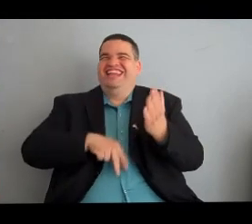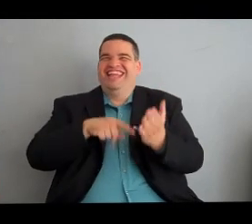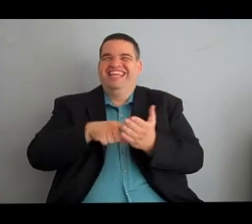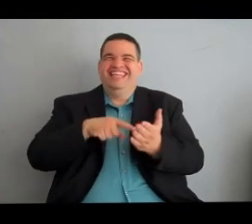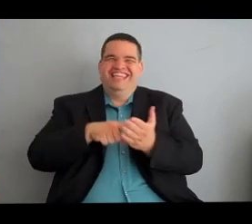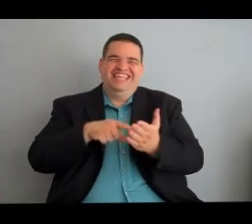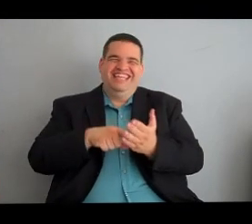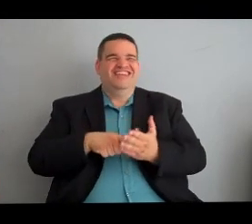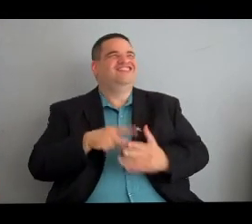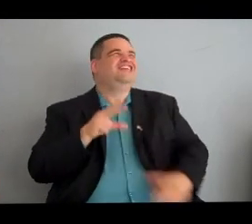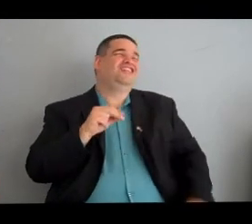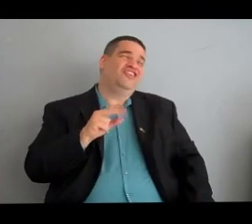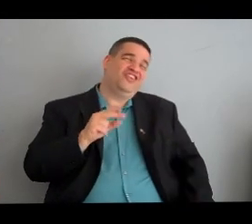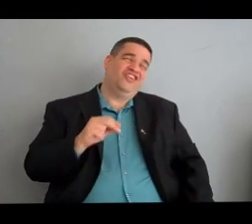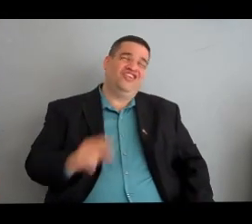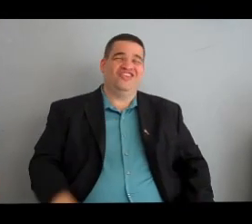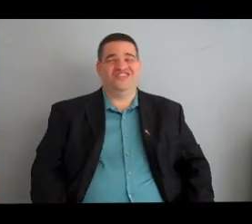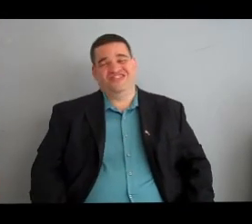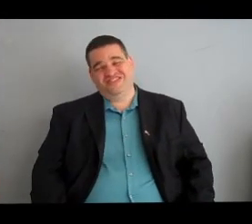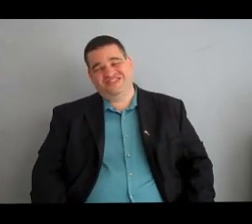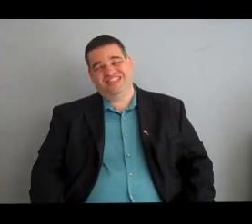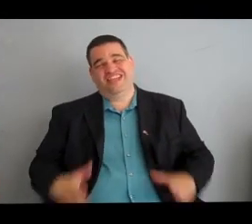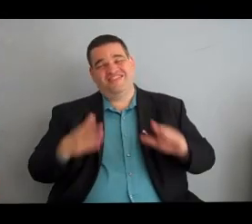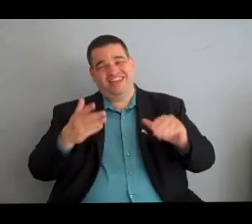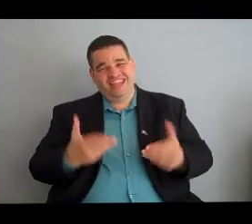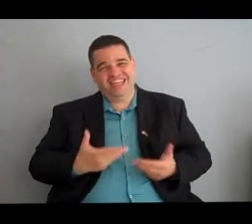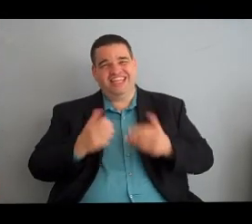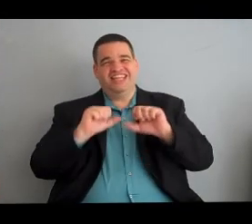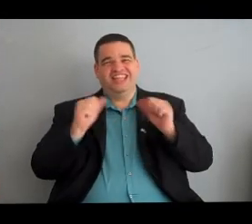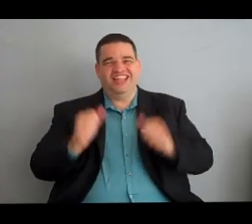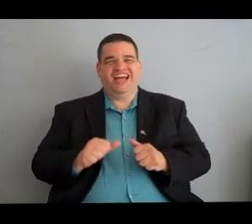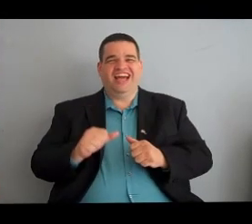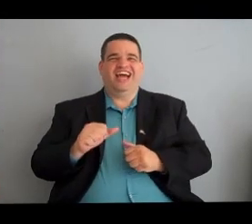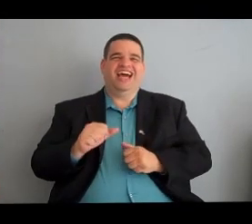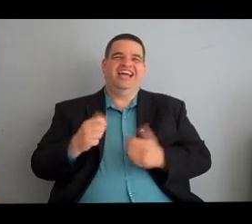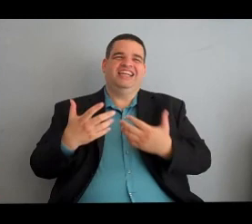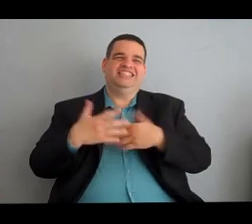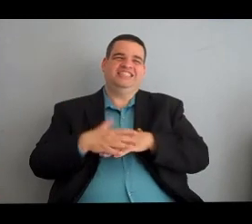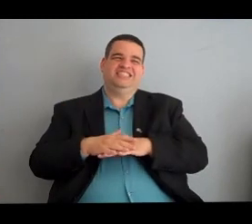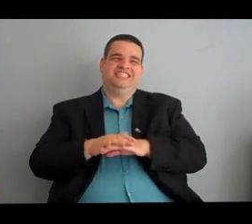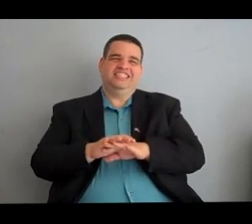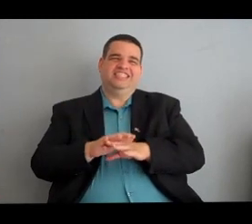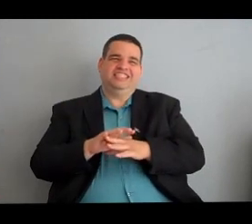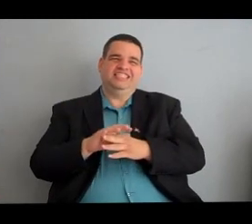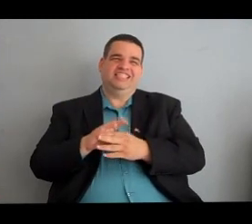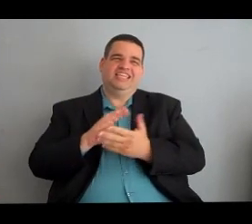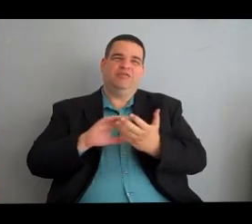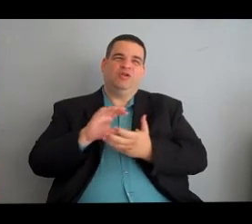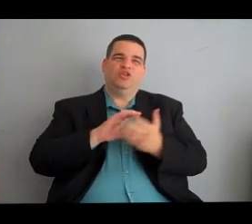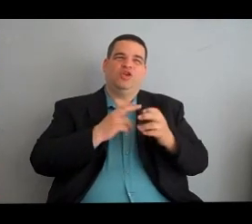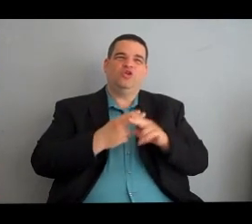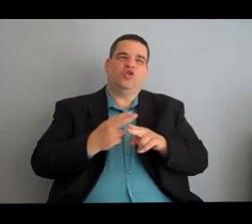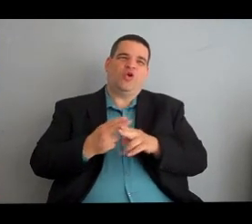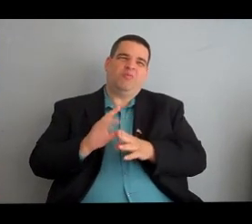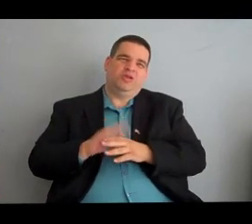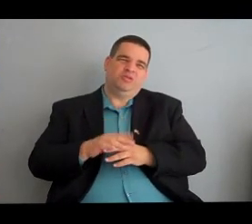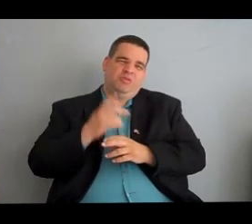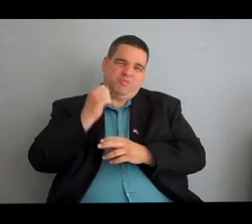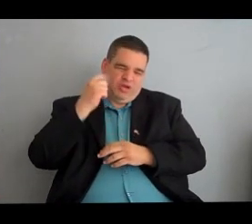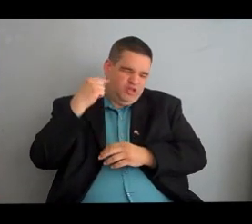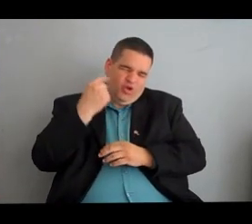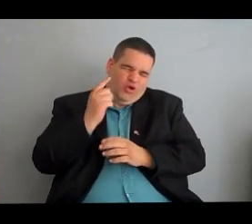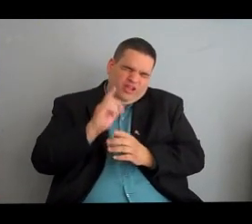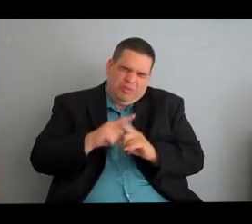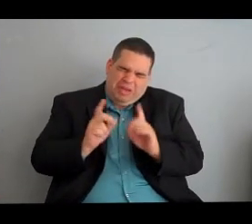Bienvenidos a Artefusión. Bienvenido. Gracias, gracias, gracias, gracias. El reguero así de nosotros así somos medio loquitos. Eso. Pero no